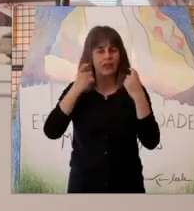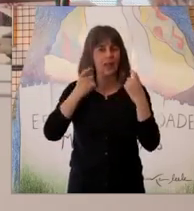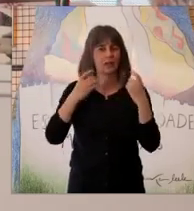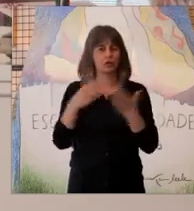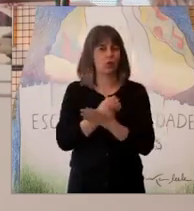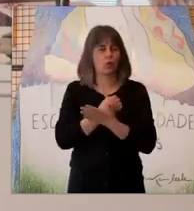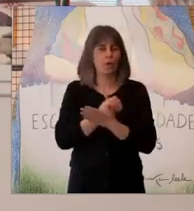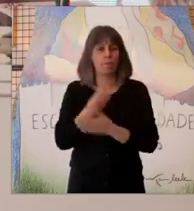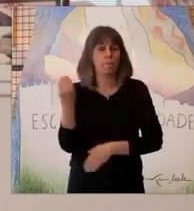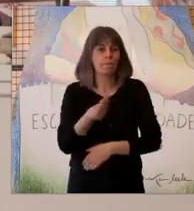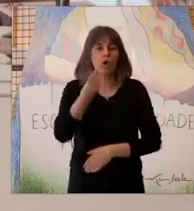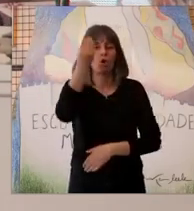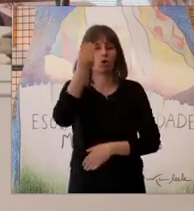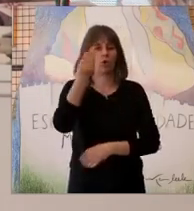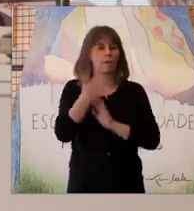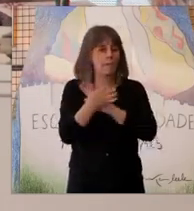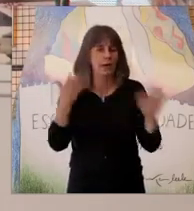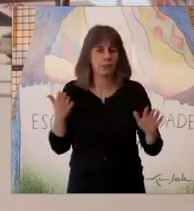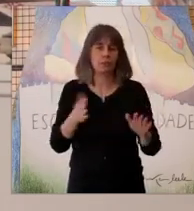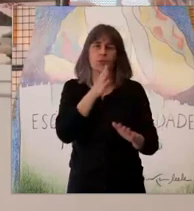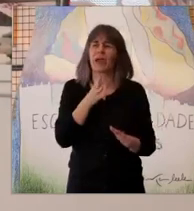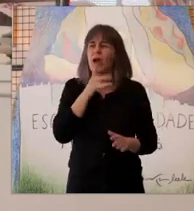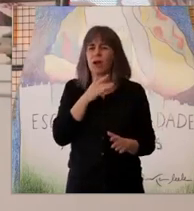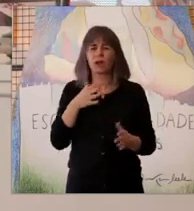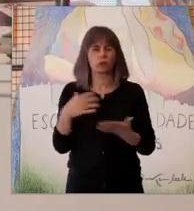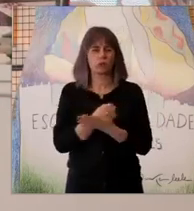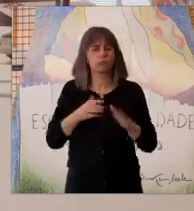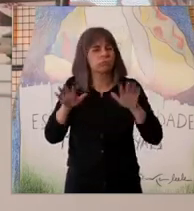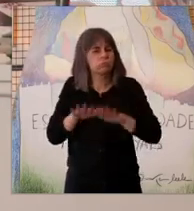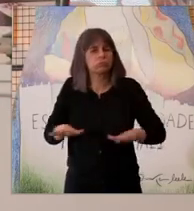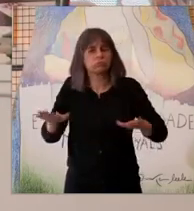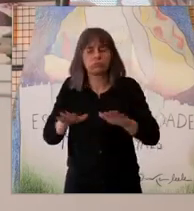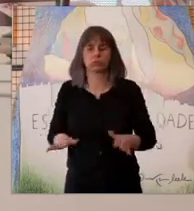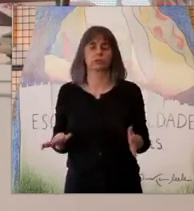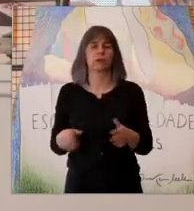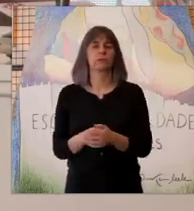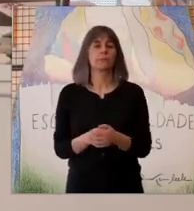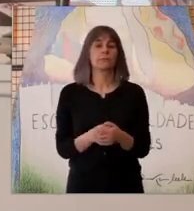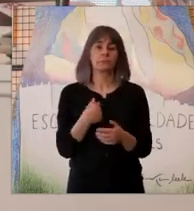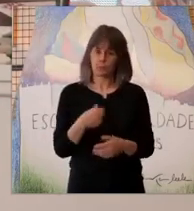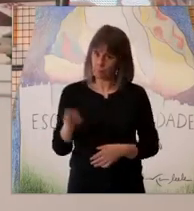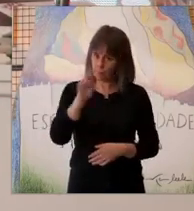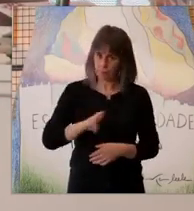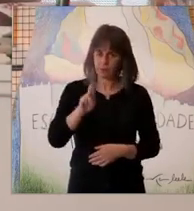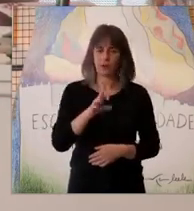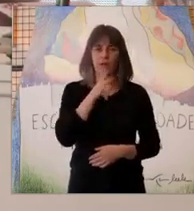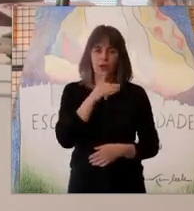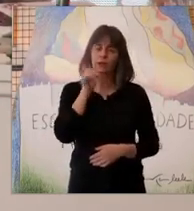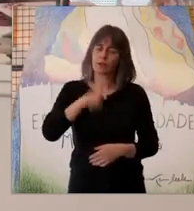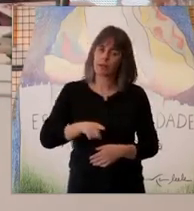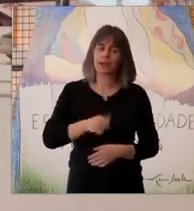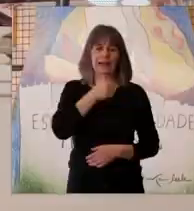más rápido es que el problema además es la lentitud con la que va todo porque insisto y ahora más que nunca la resistencia son